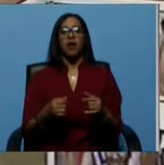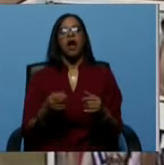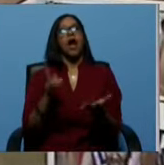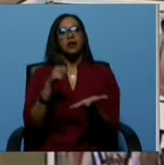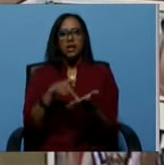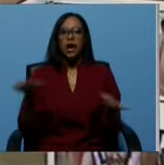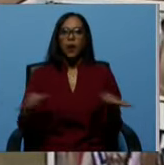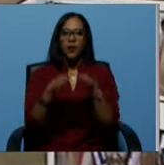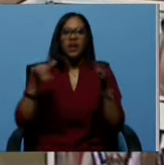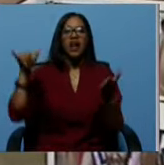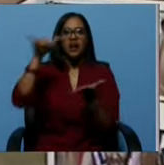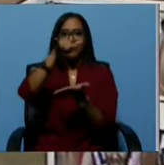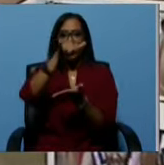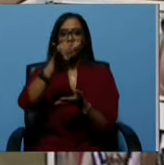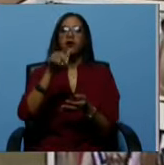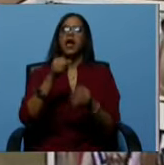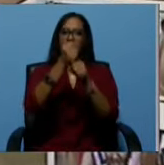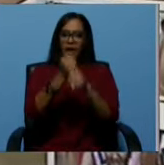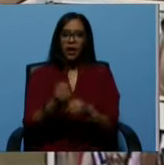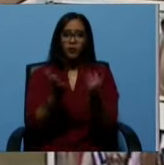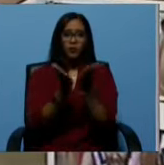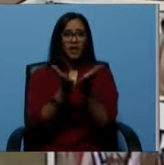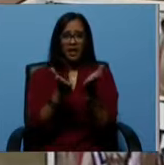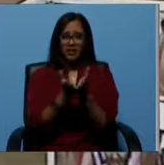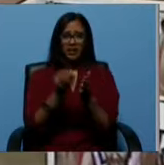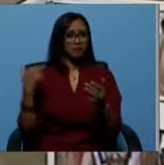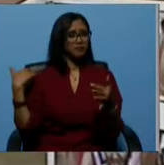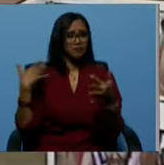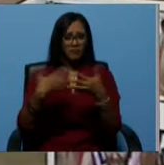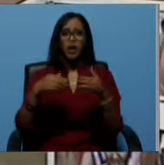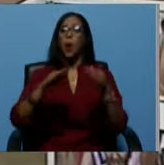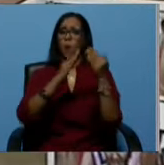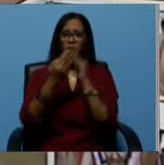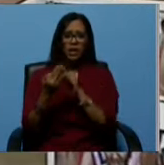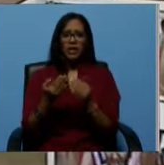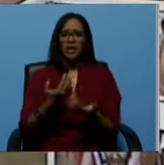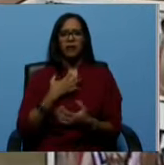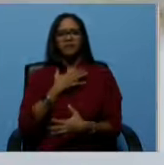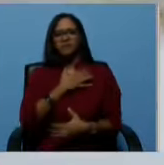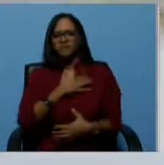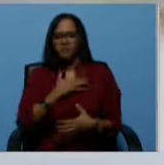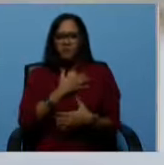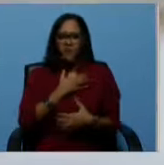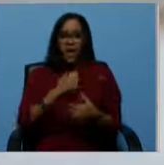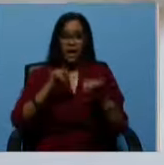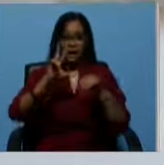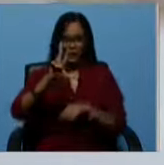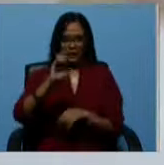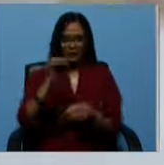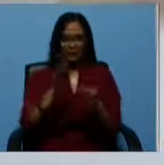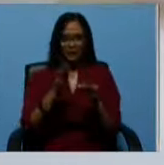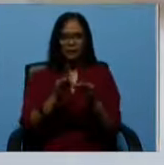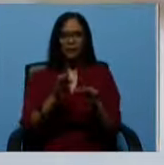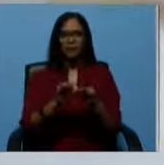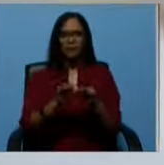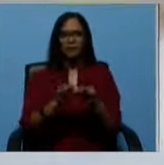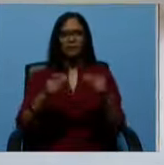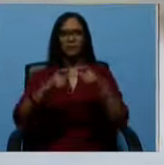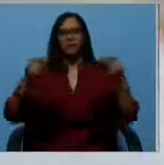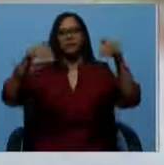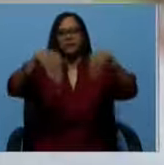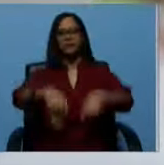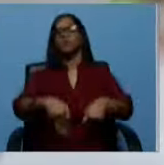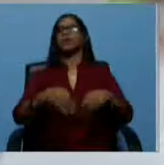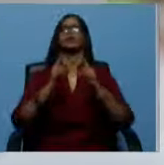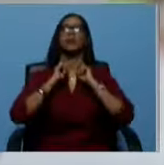Cumaná, el avión fue esperado por centenares de estudiantes y personas de la comunidad conmovidas. El 30 de septiembre fue sepultado en el Cementerio